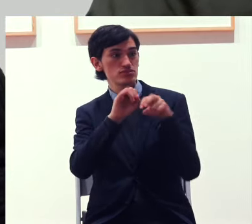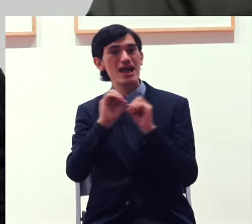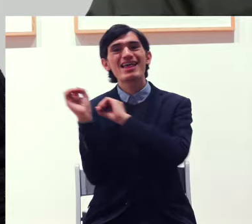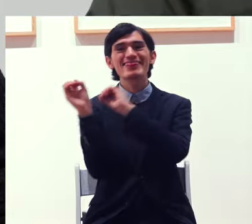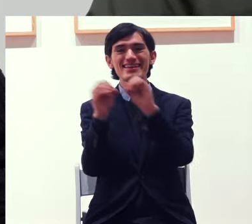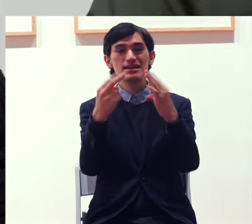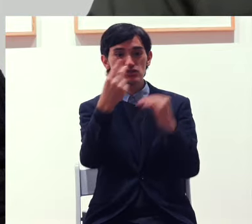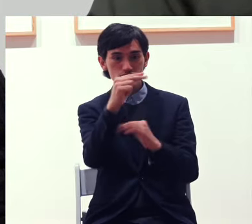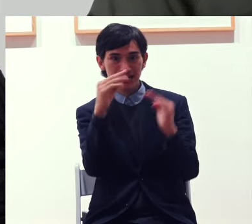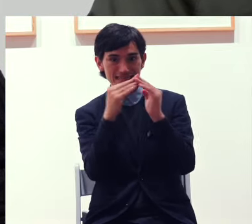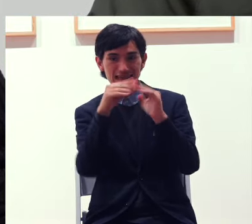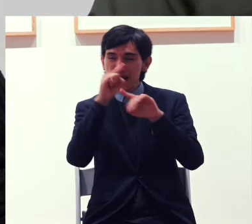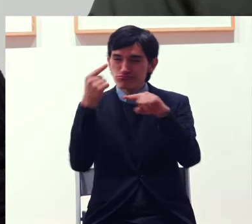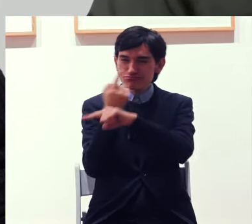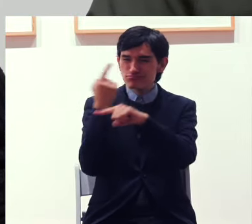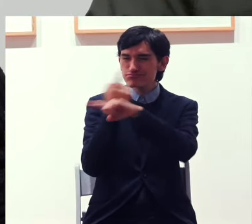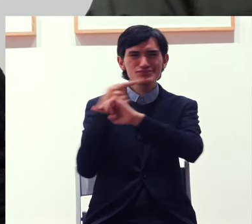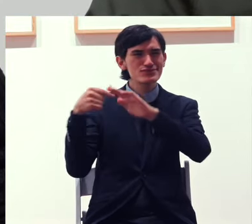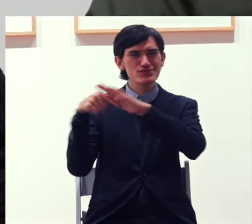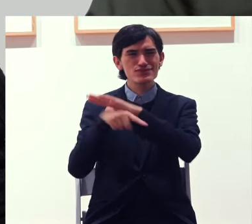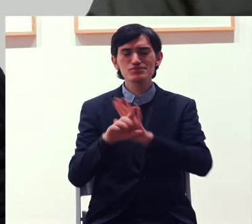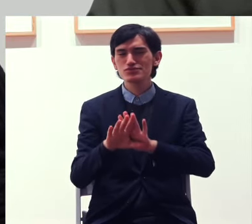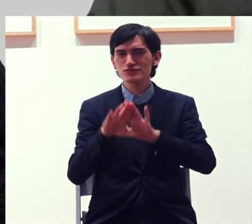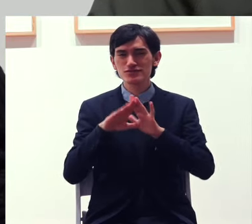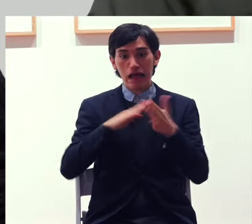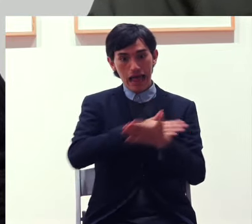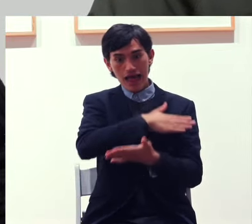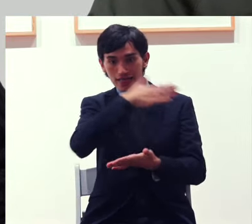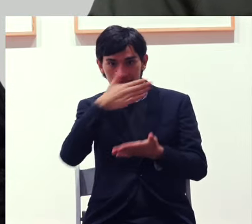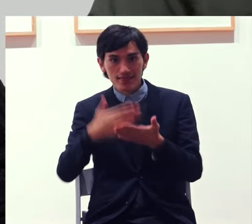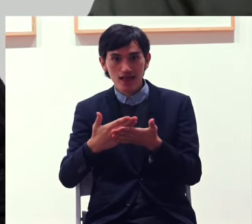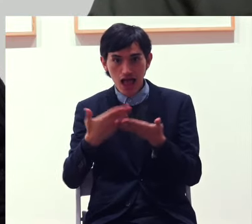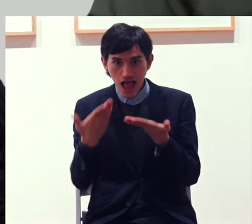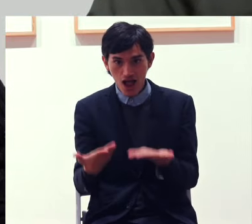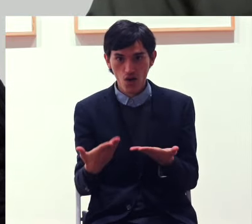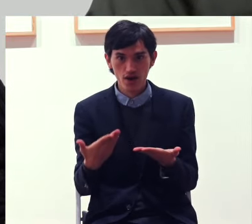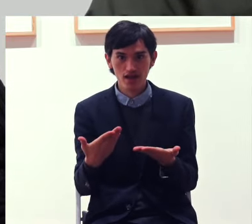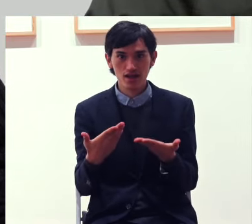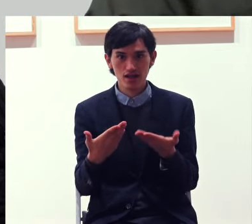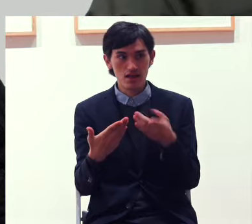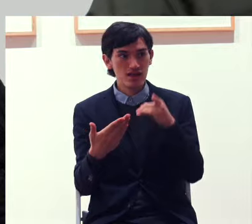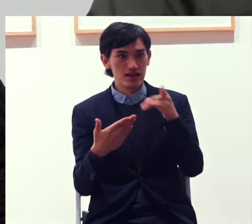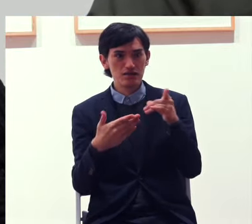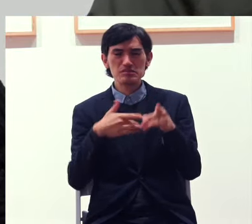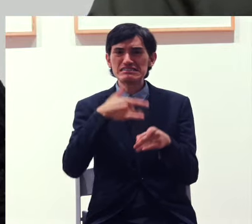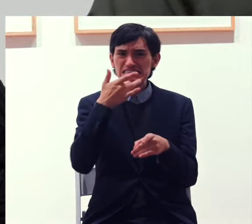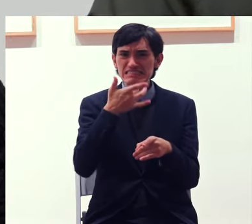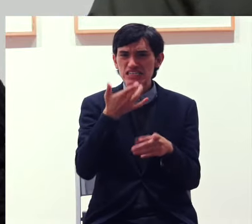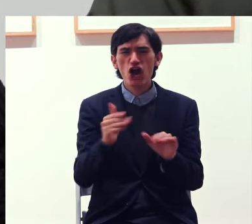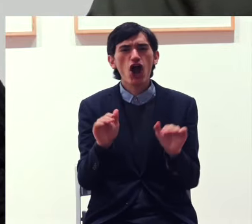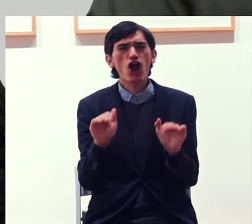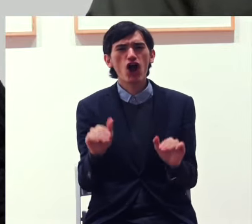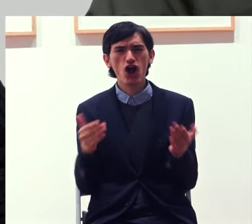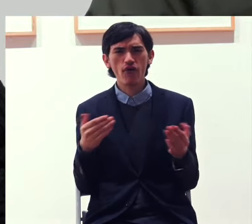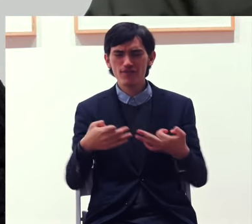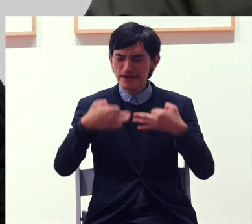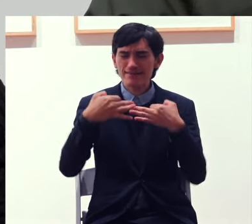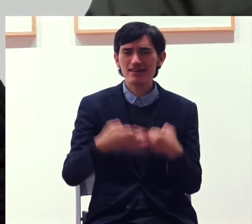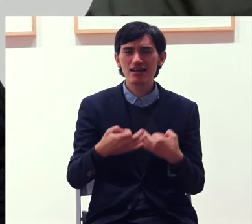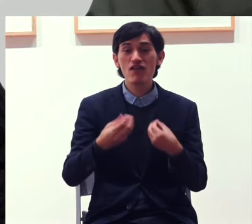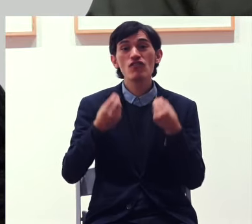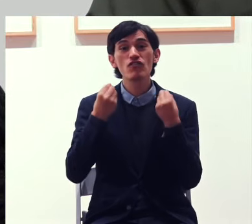casa y tuvimos unas conversaciones magníficas y que agradezco hasta el día de hoy porque era algo como tan sencillo, tan cómoda, tan real,